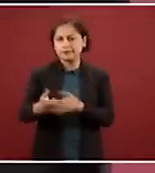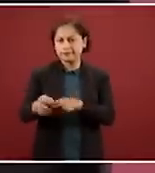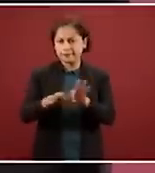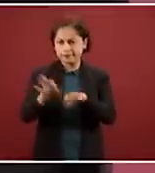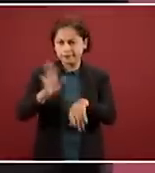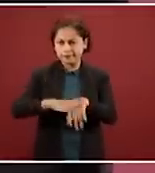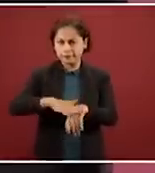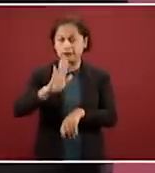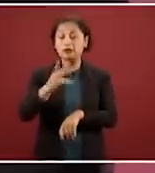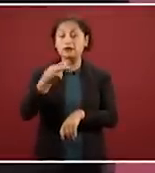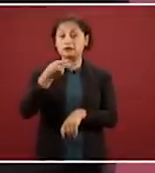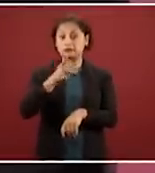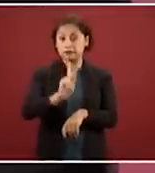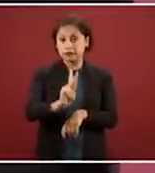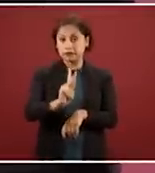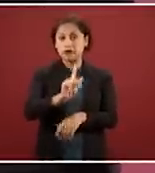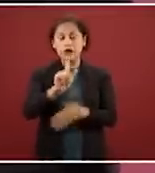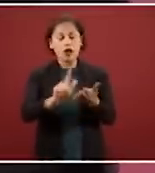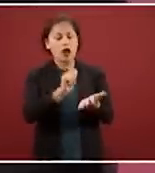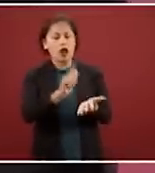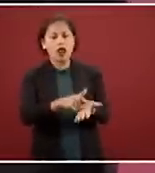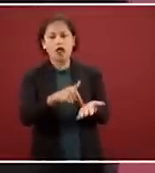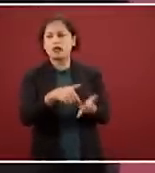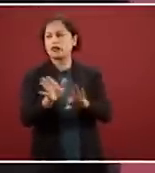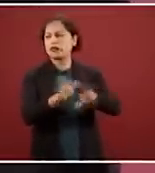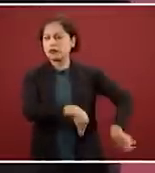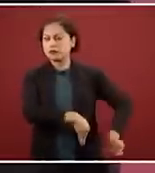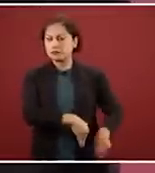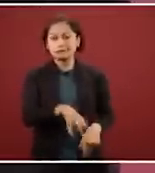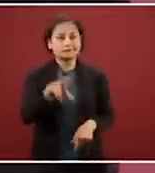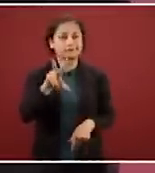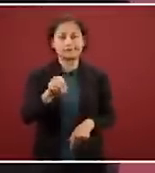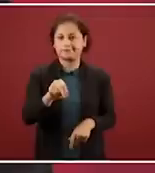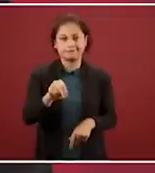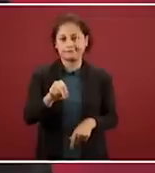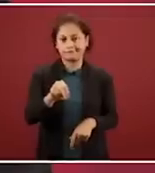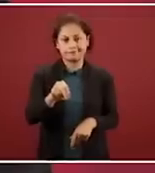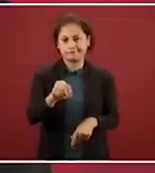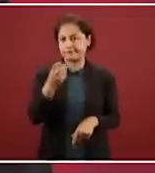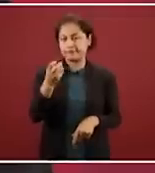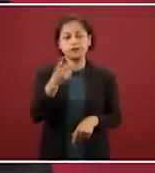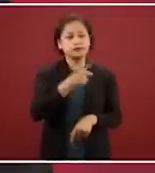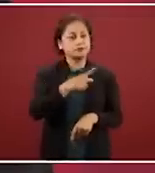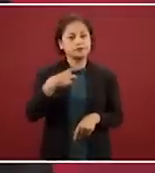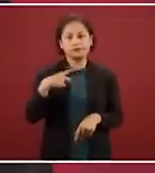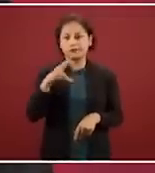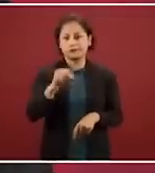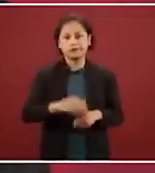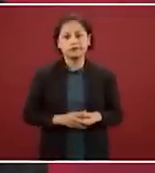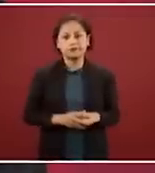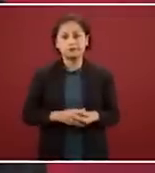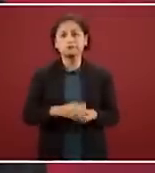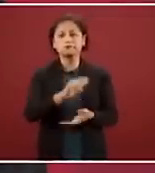en la ley, convertido en letra muerta, en el papel,